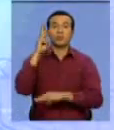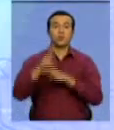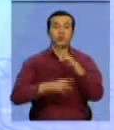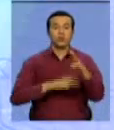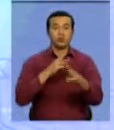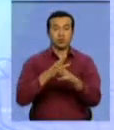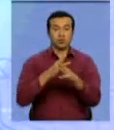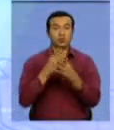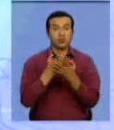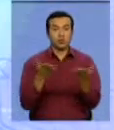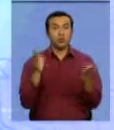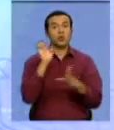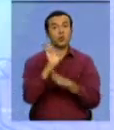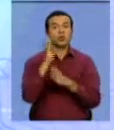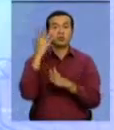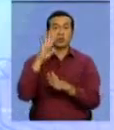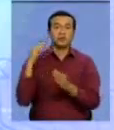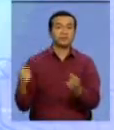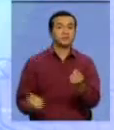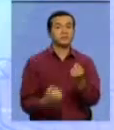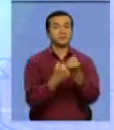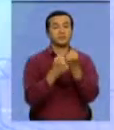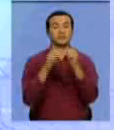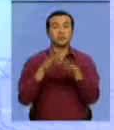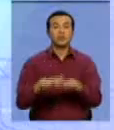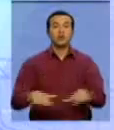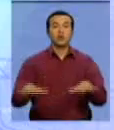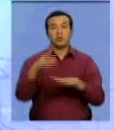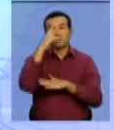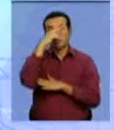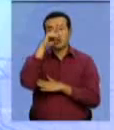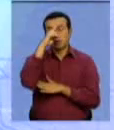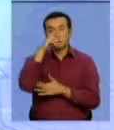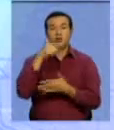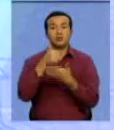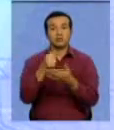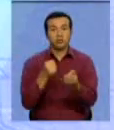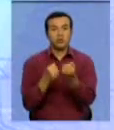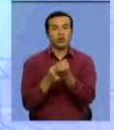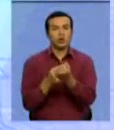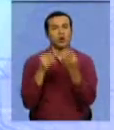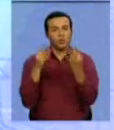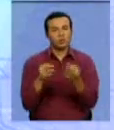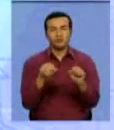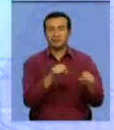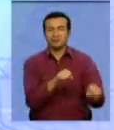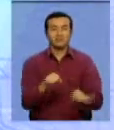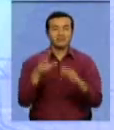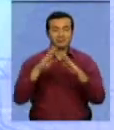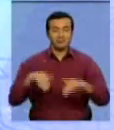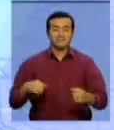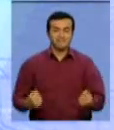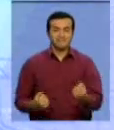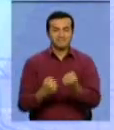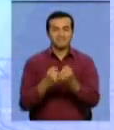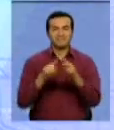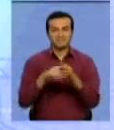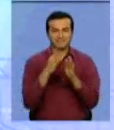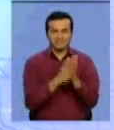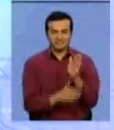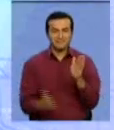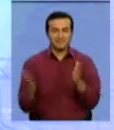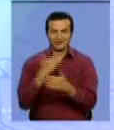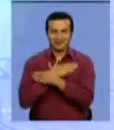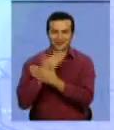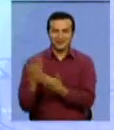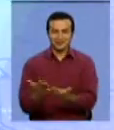incluyendo Ecuador, comienza a llegar la ayuda para las ciudades mexicanas más afectadas por el sismo del martes. Aquí iniciamos.